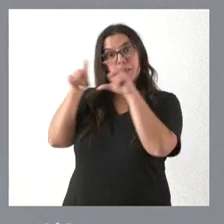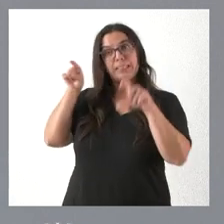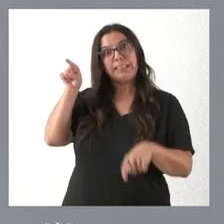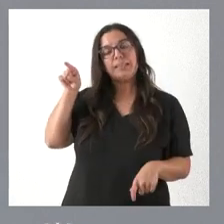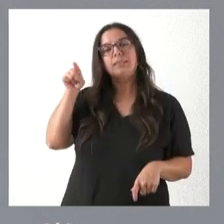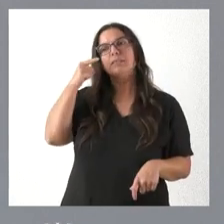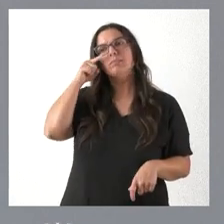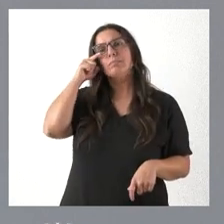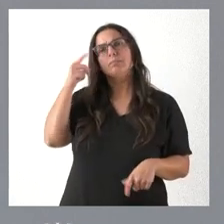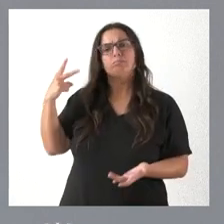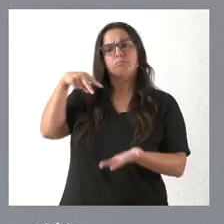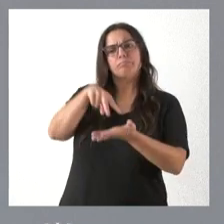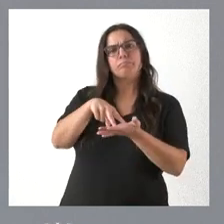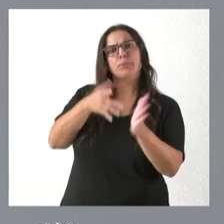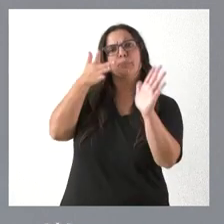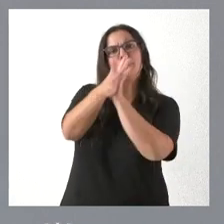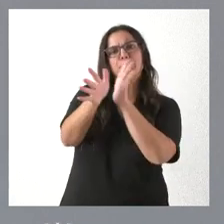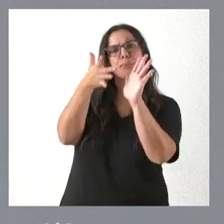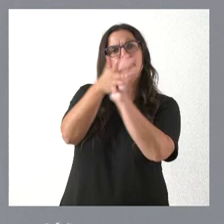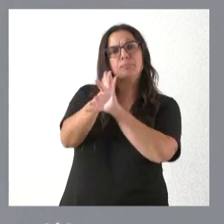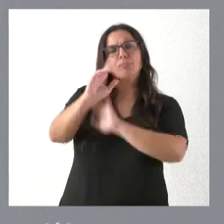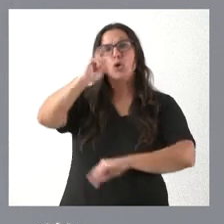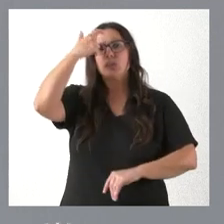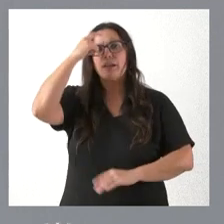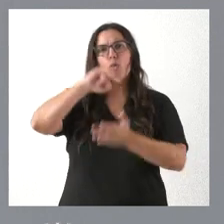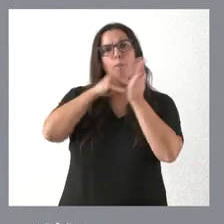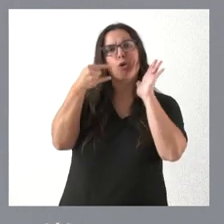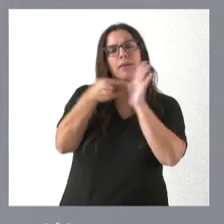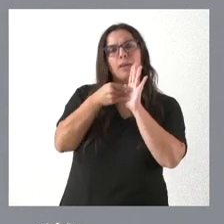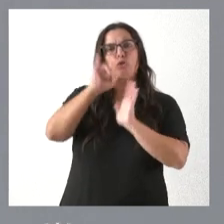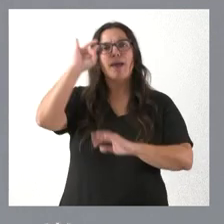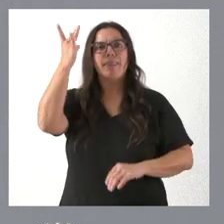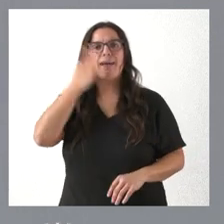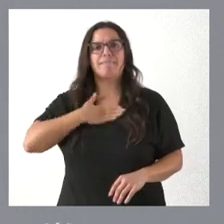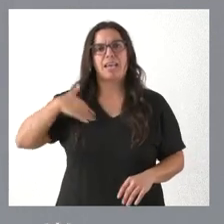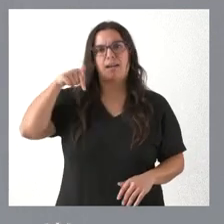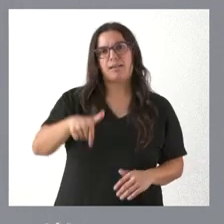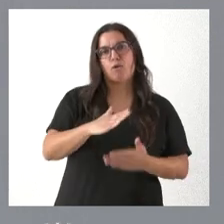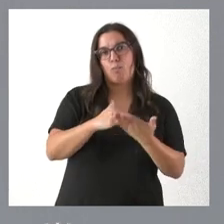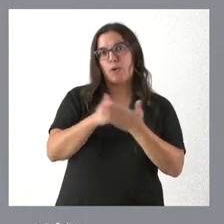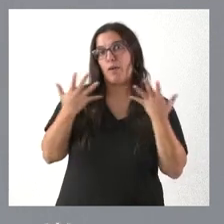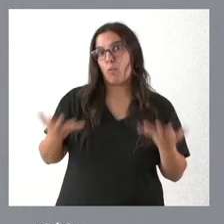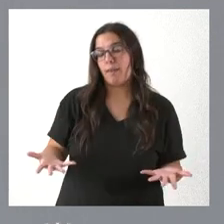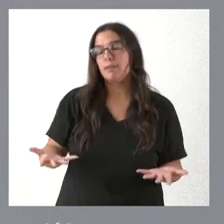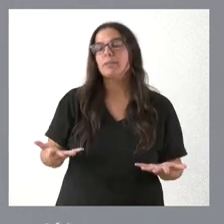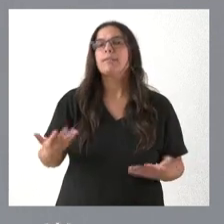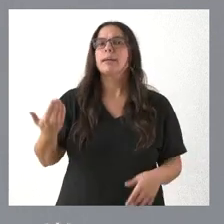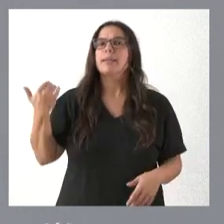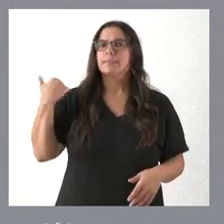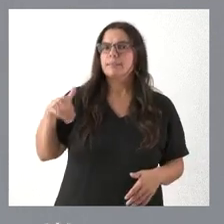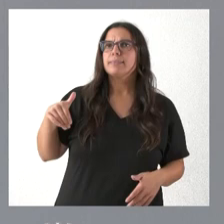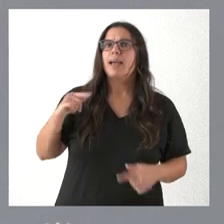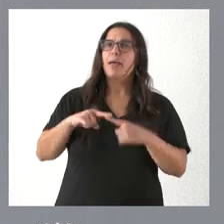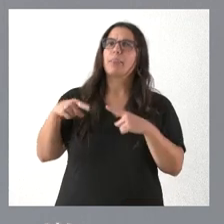explicar Pues el contenido del proyecto que tenían para nuestra comunidad Autónoma hicieron ya alguna nota